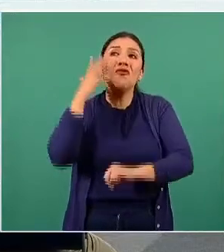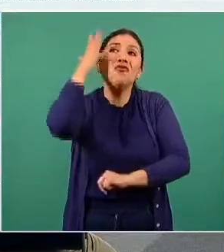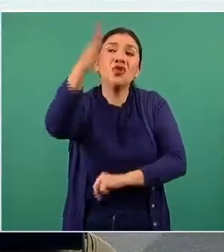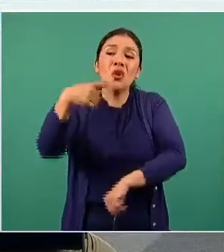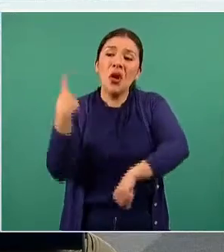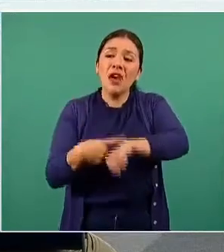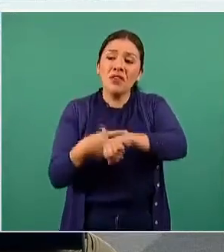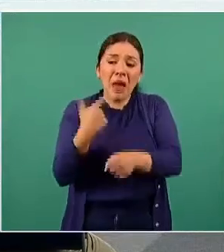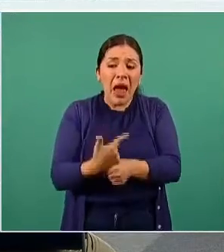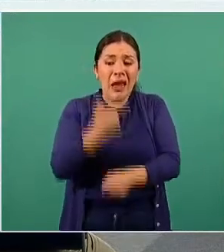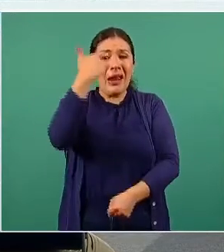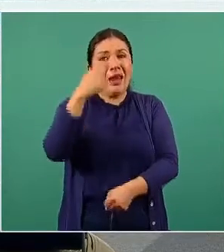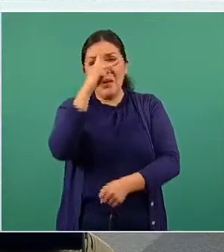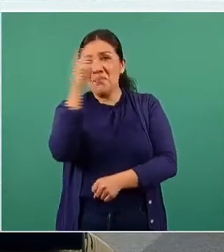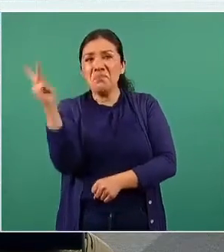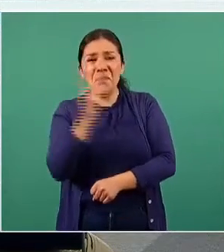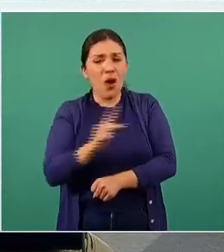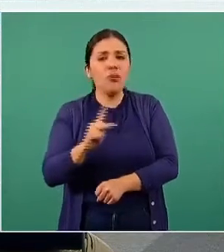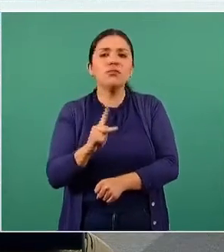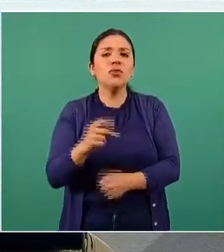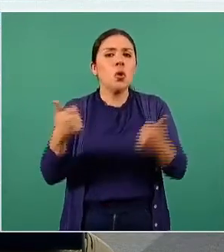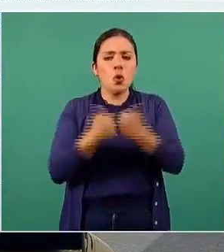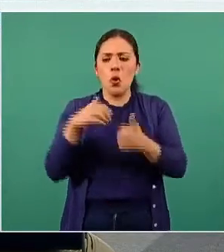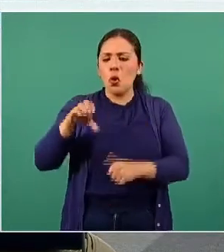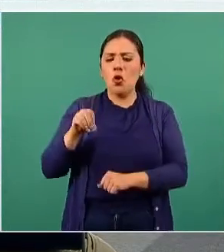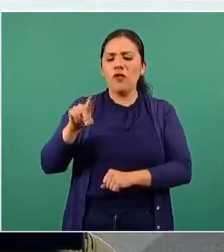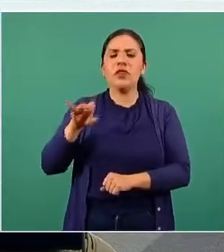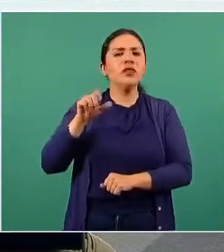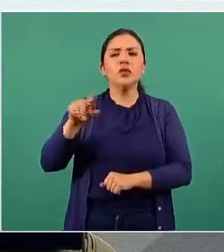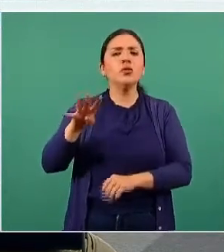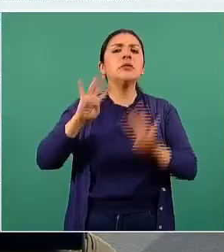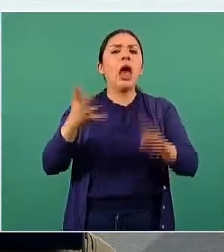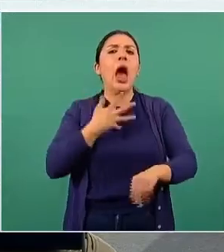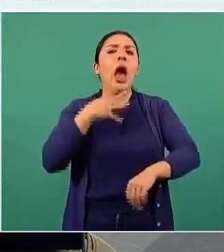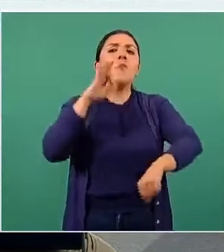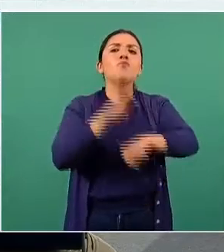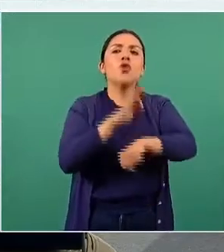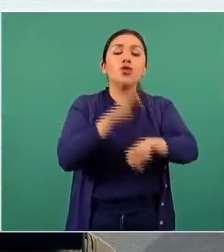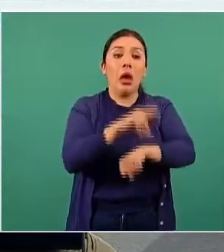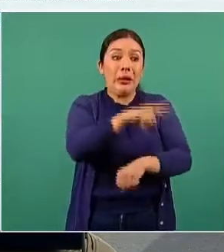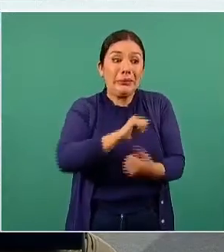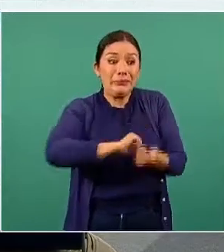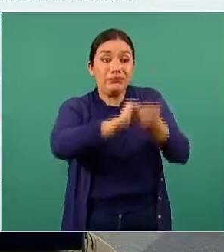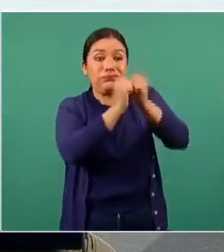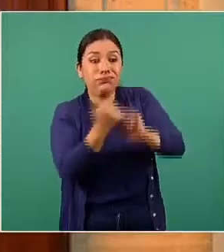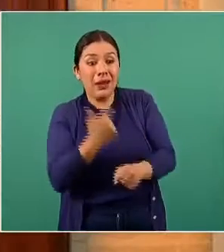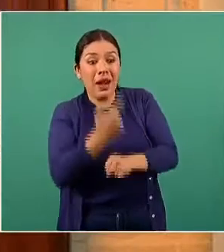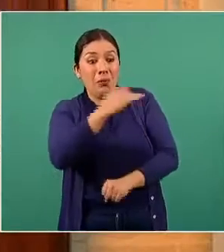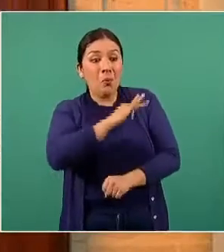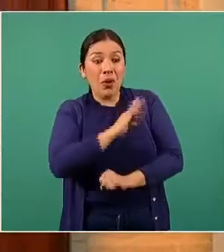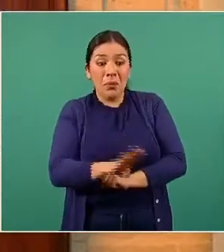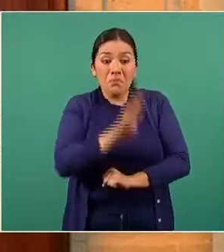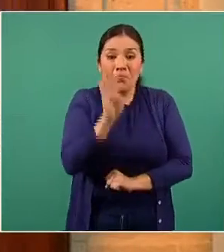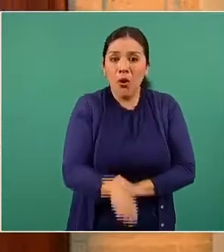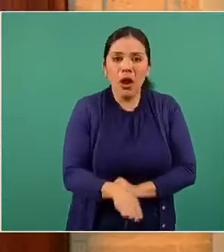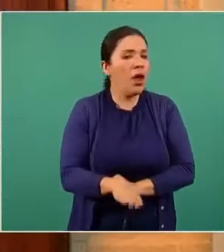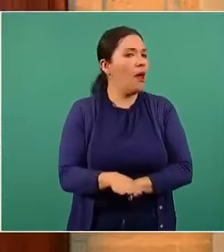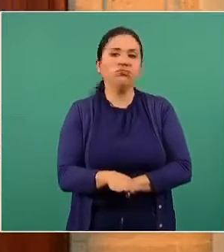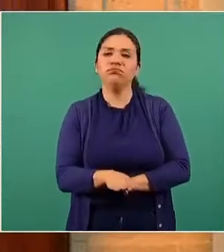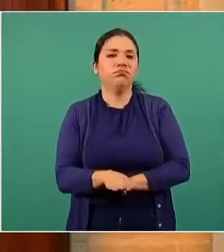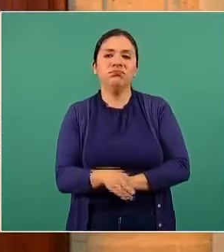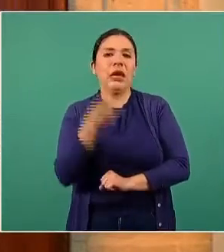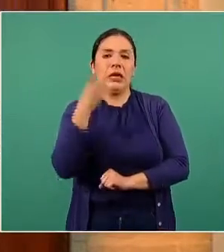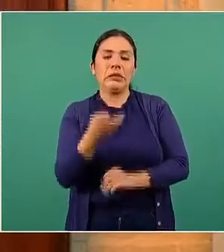enfermedad ni grave ni crítica por COVID-19 y por lo tanto disminuir su riesgo de fallecer pues de manera